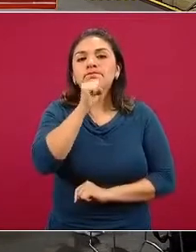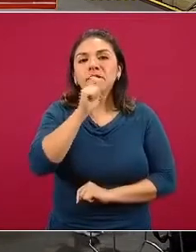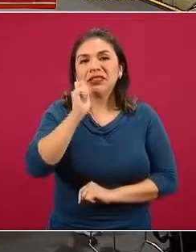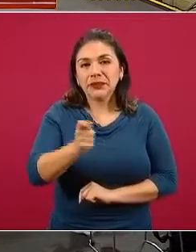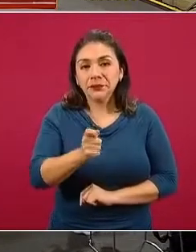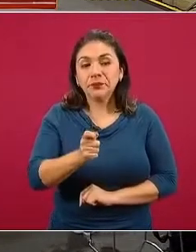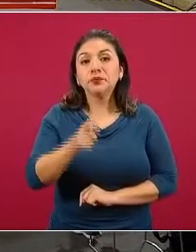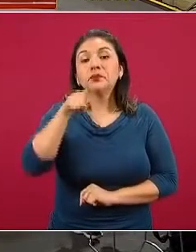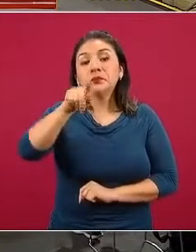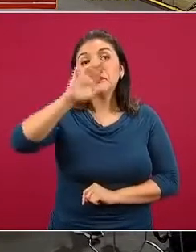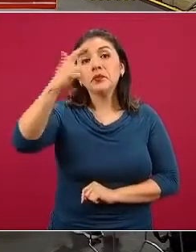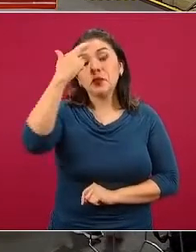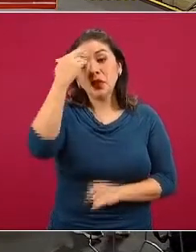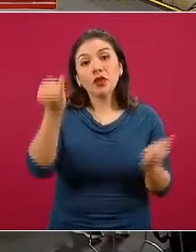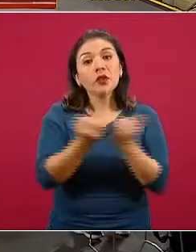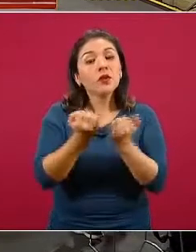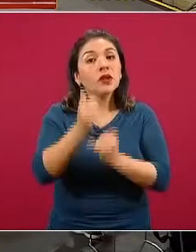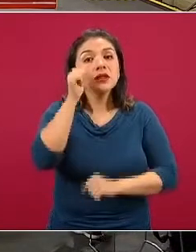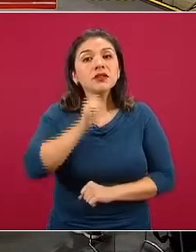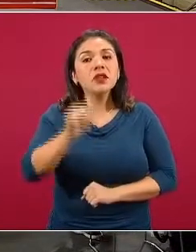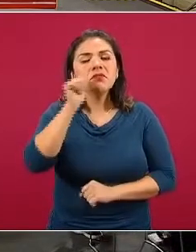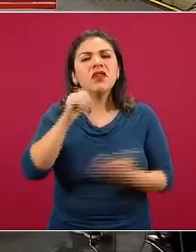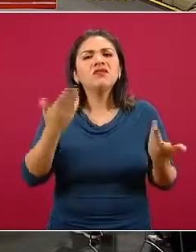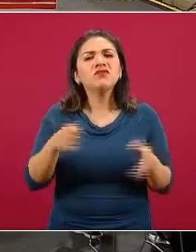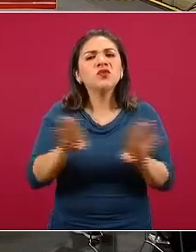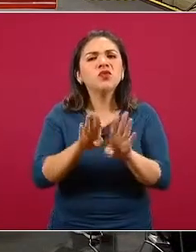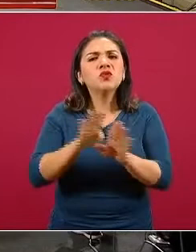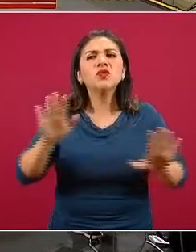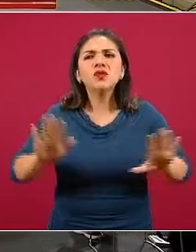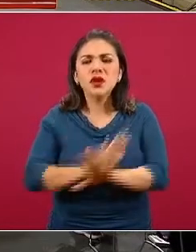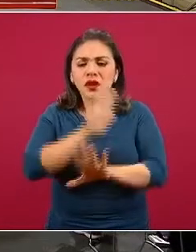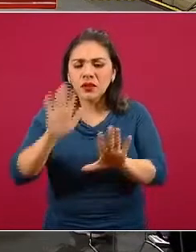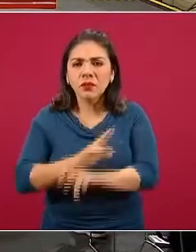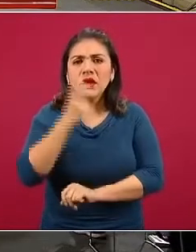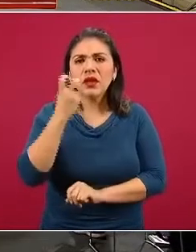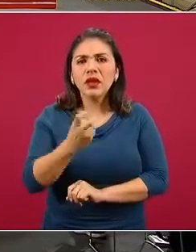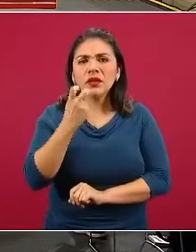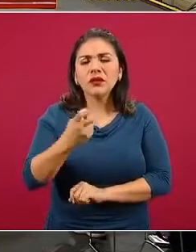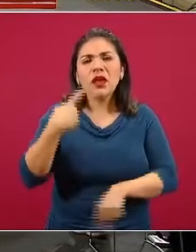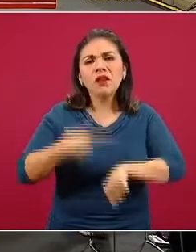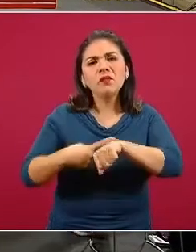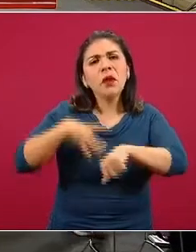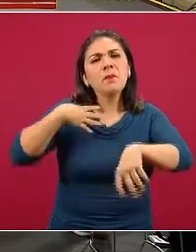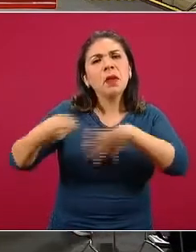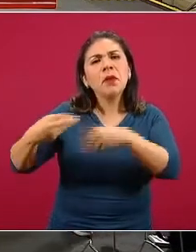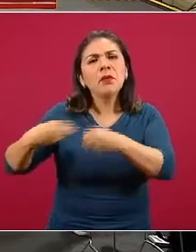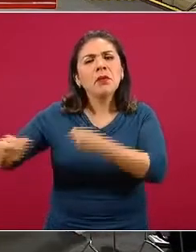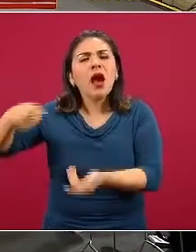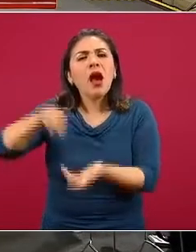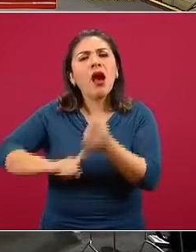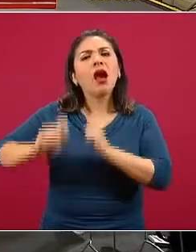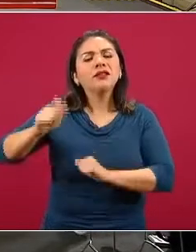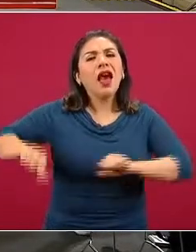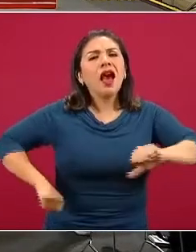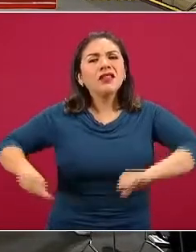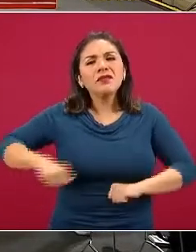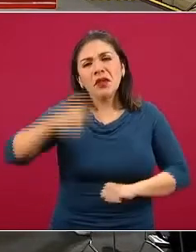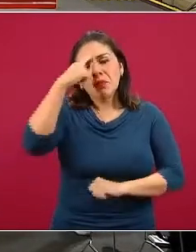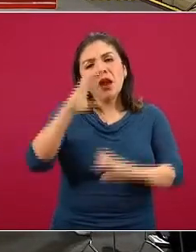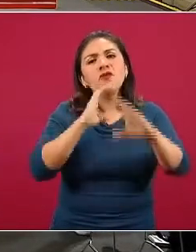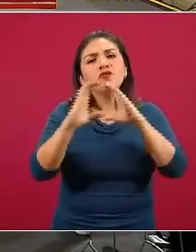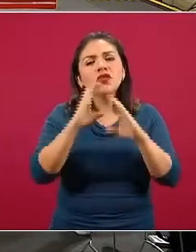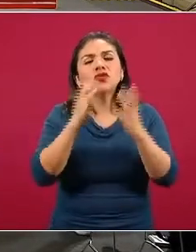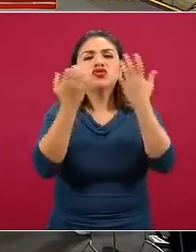hoy, recordando siempre cómo vamos en el avance de la epidemia y en relación a las actividades de